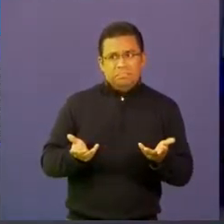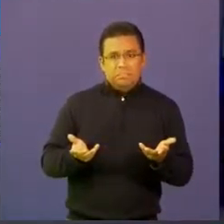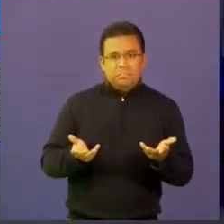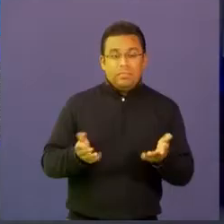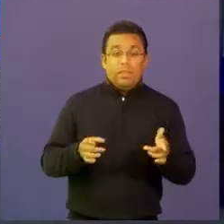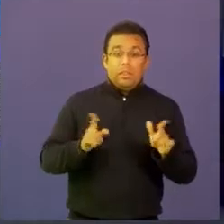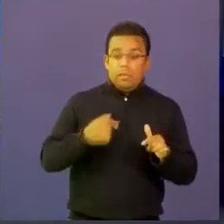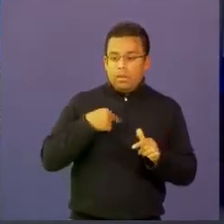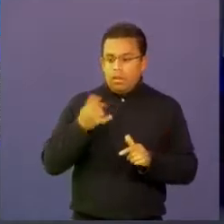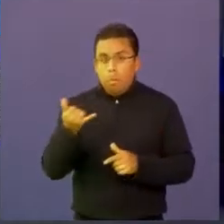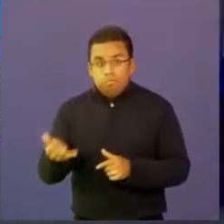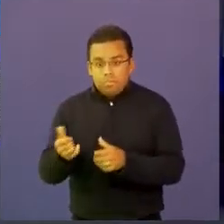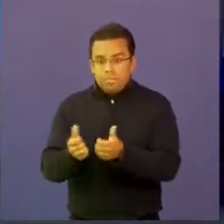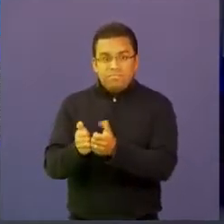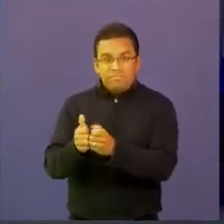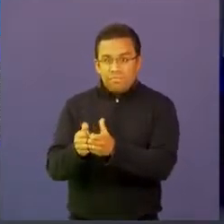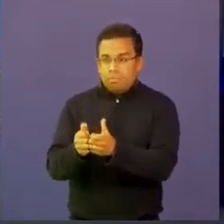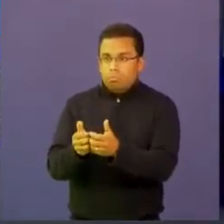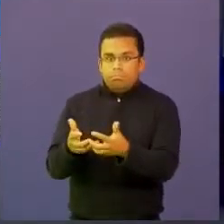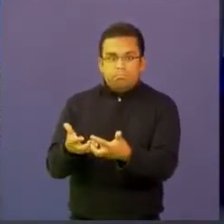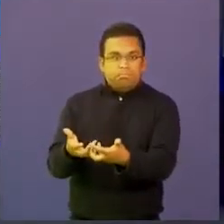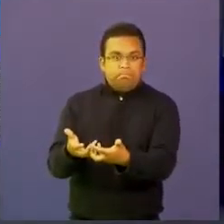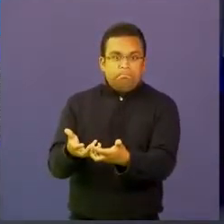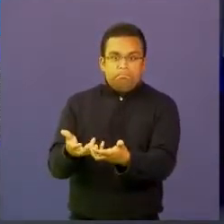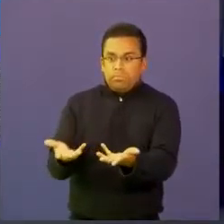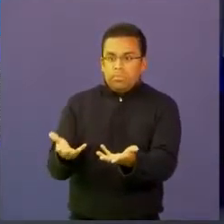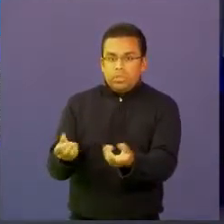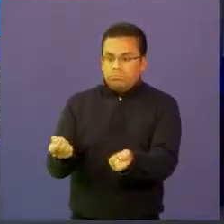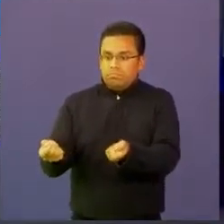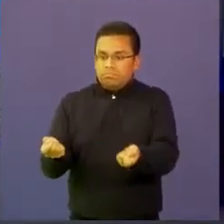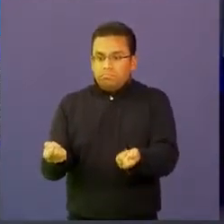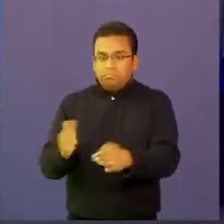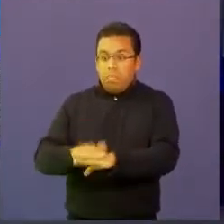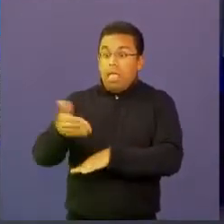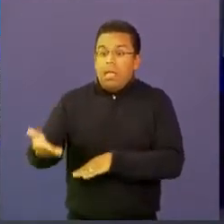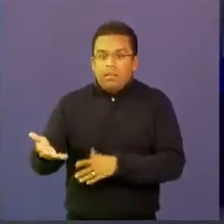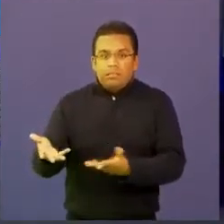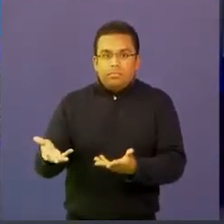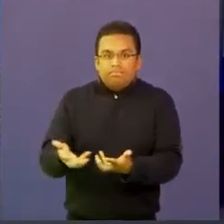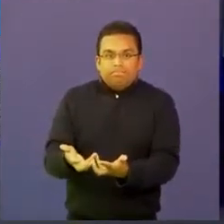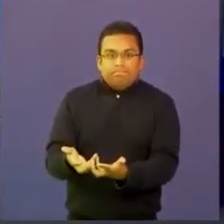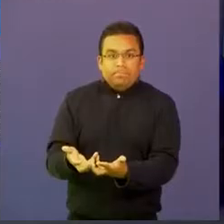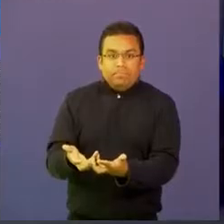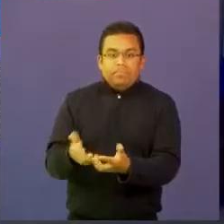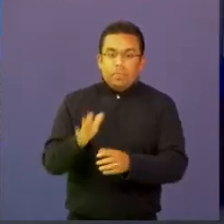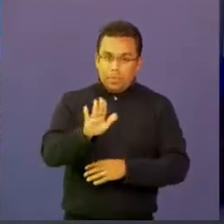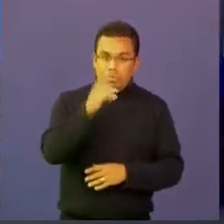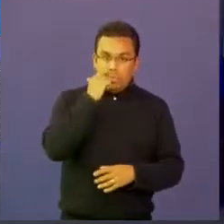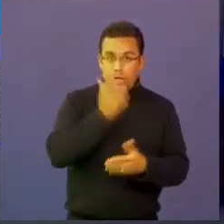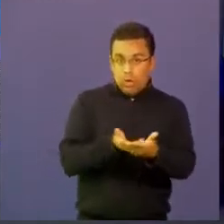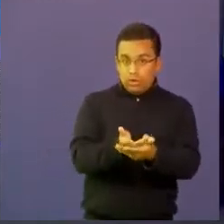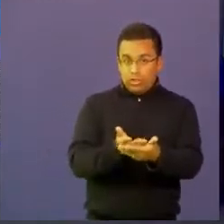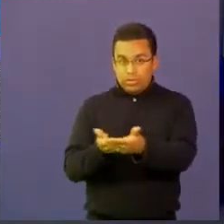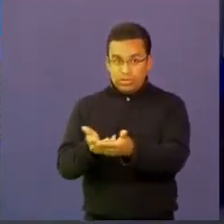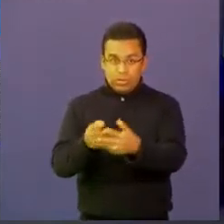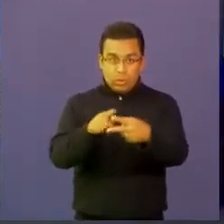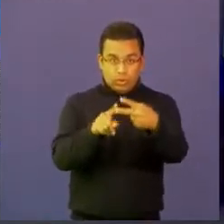herramienta y no está en control de lo que va a pasar entonces acá les tengo dos consejos el primero